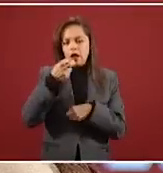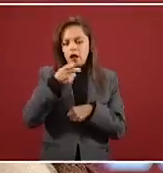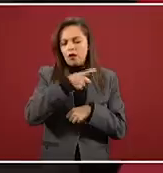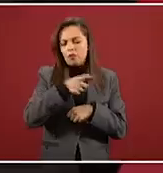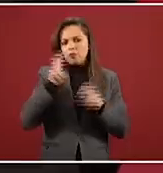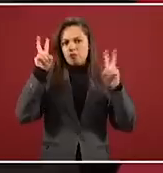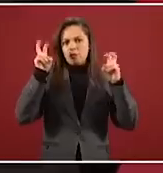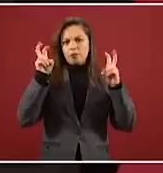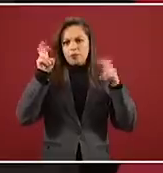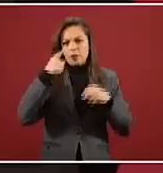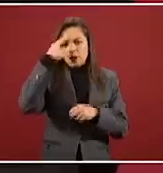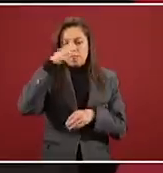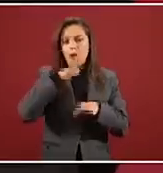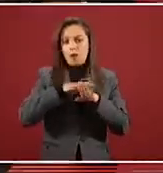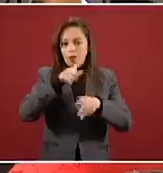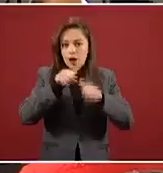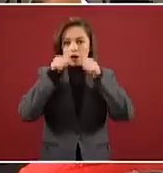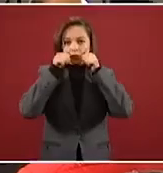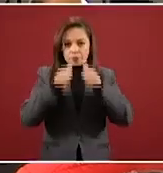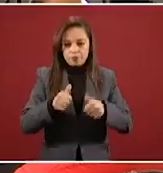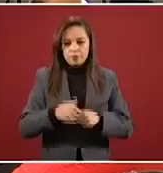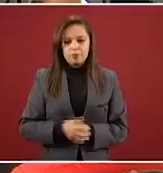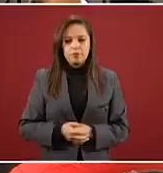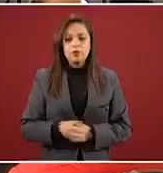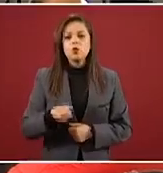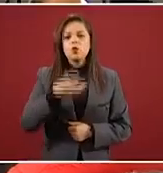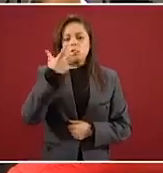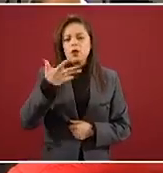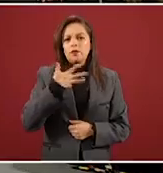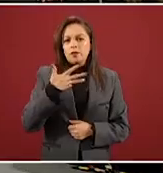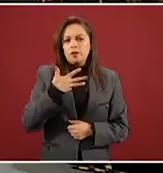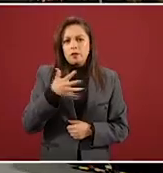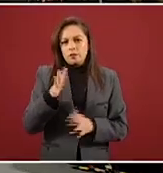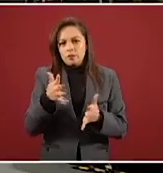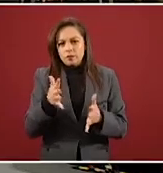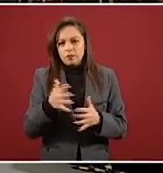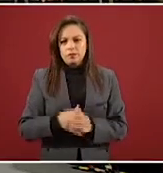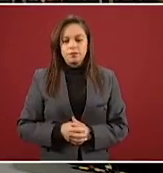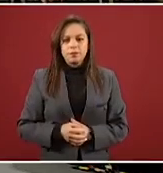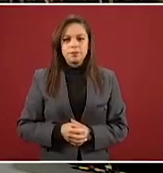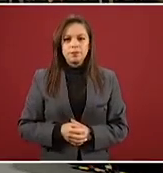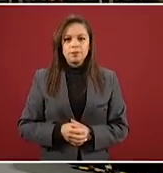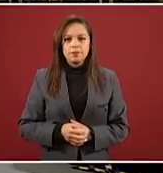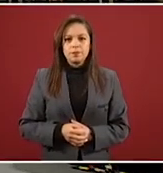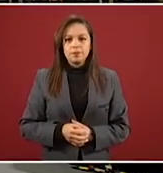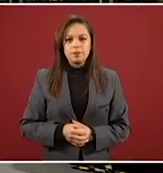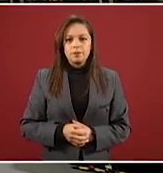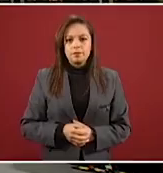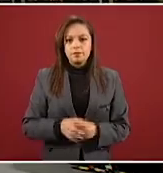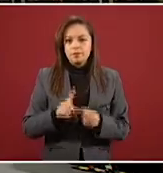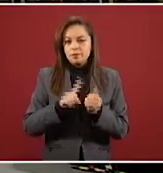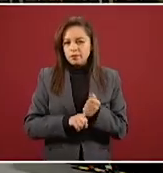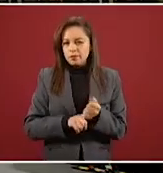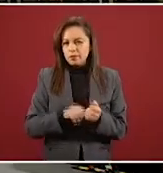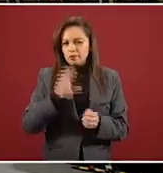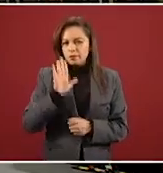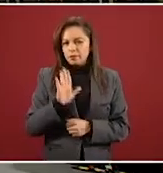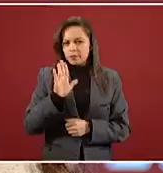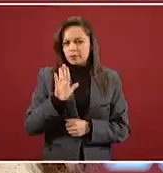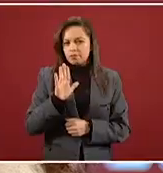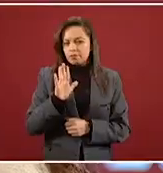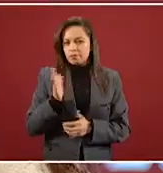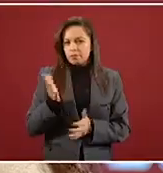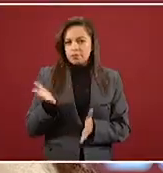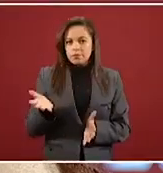se le está dando seguimiento. ¿Cuántos casos aproximadamente son? No quisiera equivocarme, pero me parece que hay cerca de